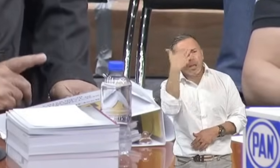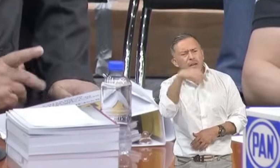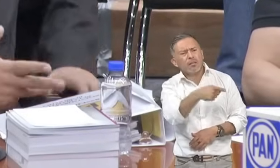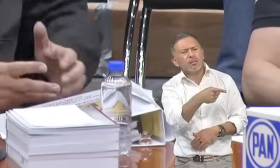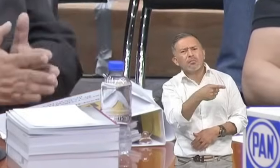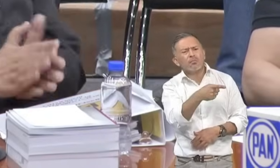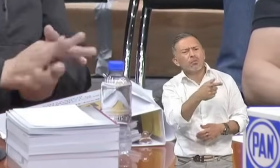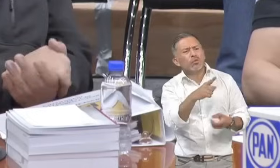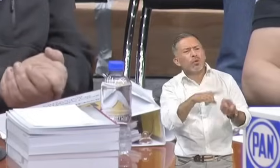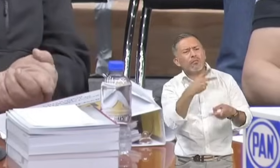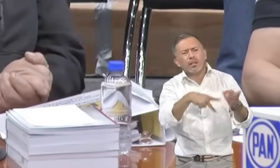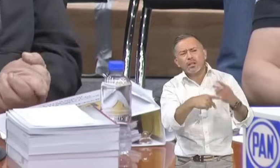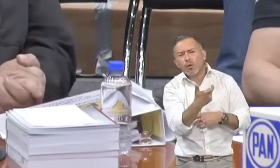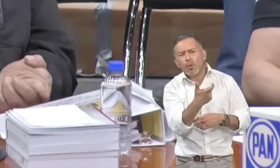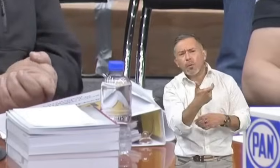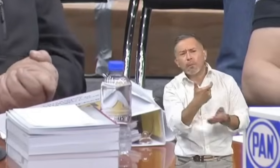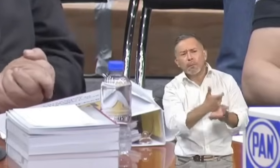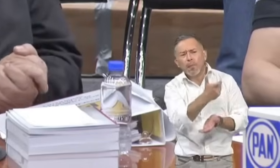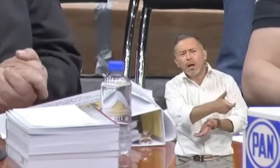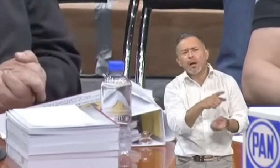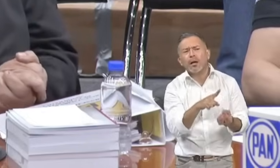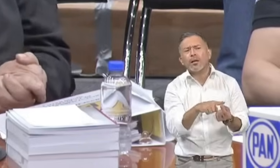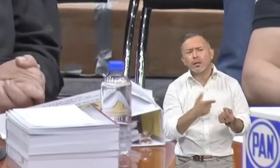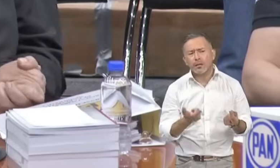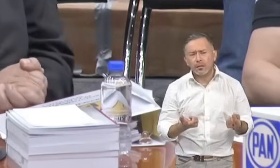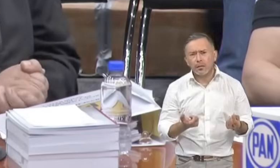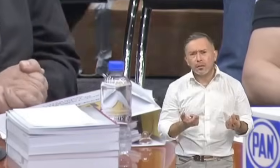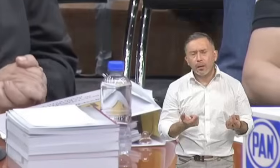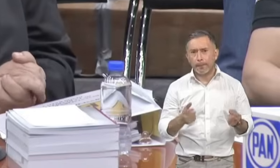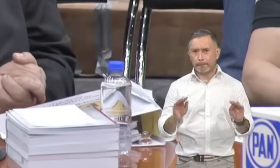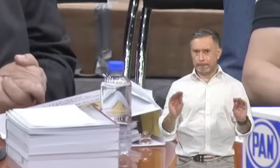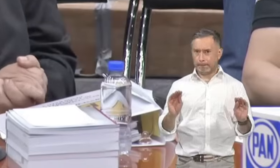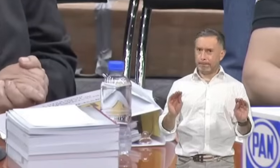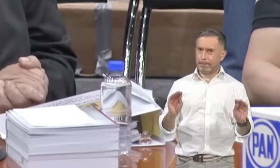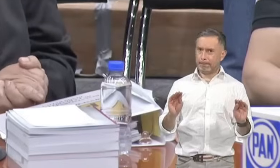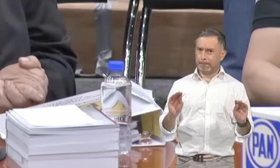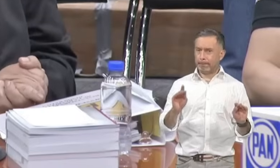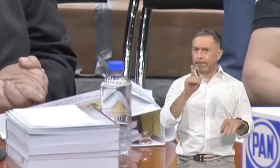no se pone. Debemos de buscar maneras de transparentar el